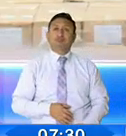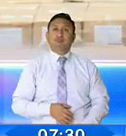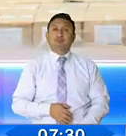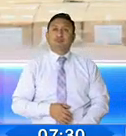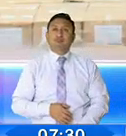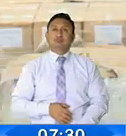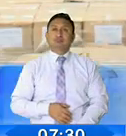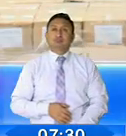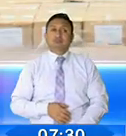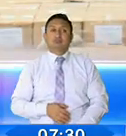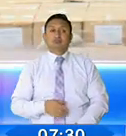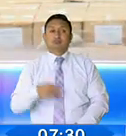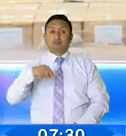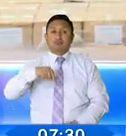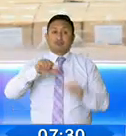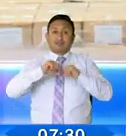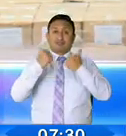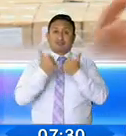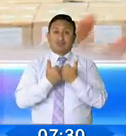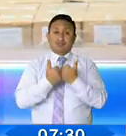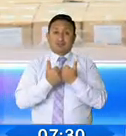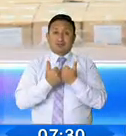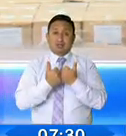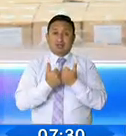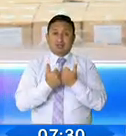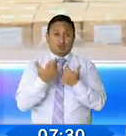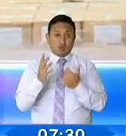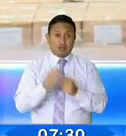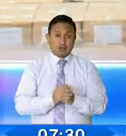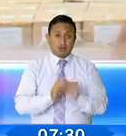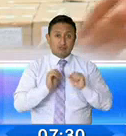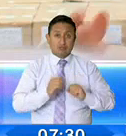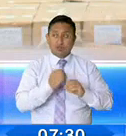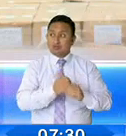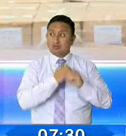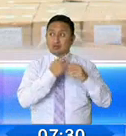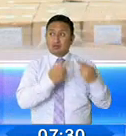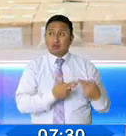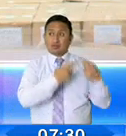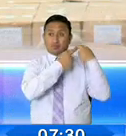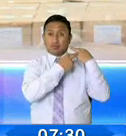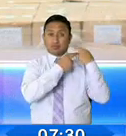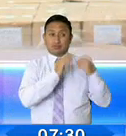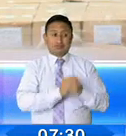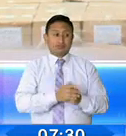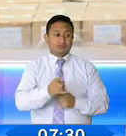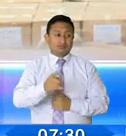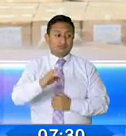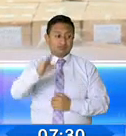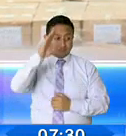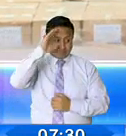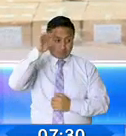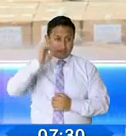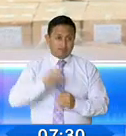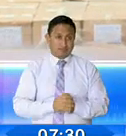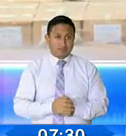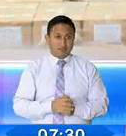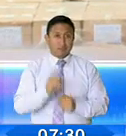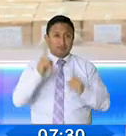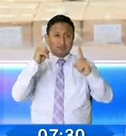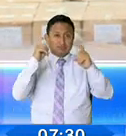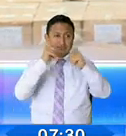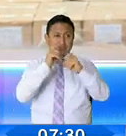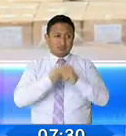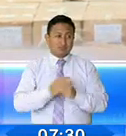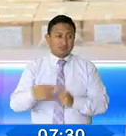que detrás dé cierta obligatoriedad y dé cierta responsabilidad a los generadores, es súper complicado de convencerles de que